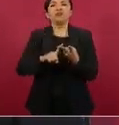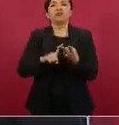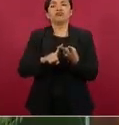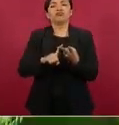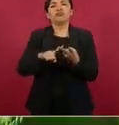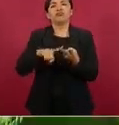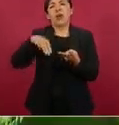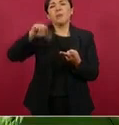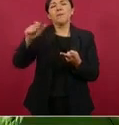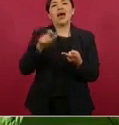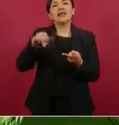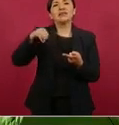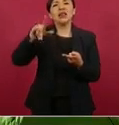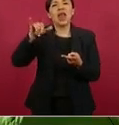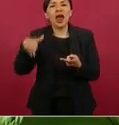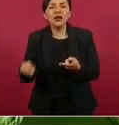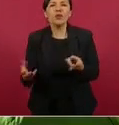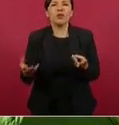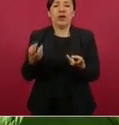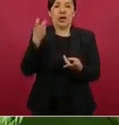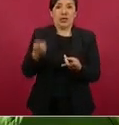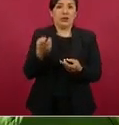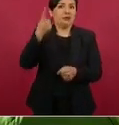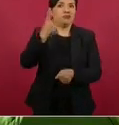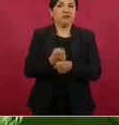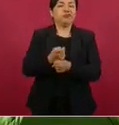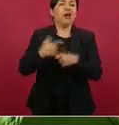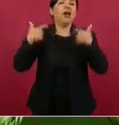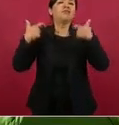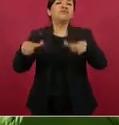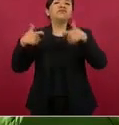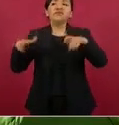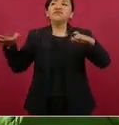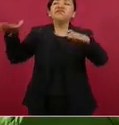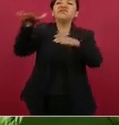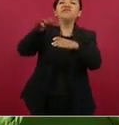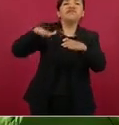eran los que dominaban la aristocracia.